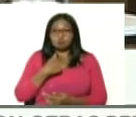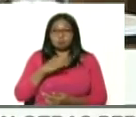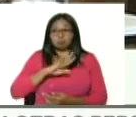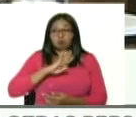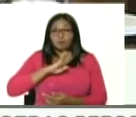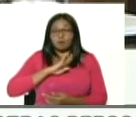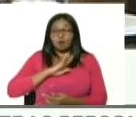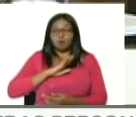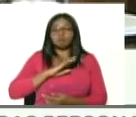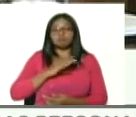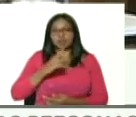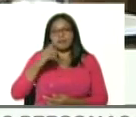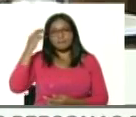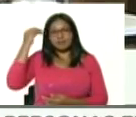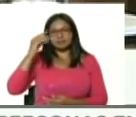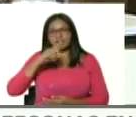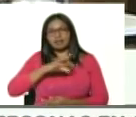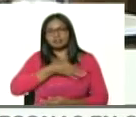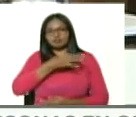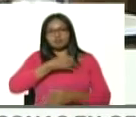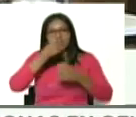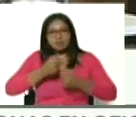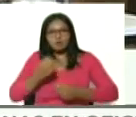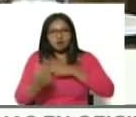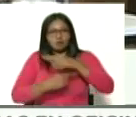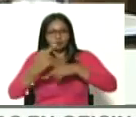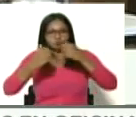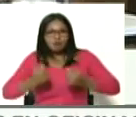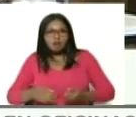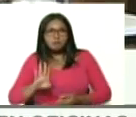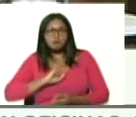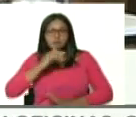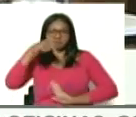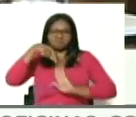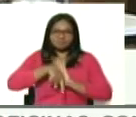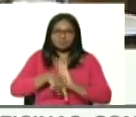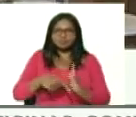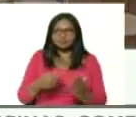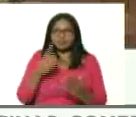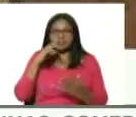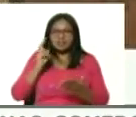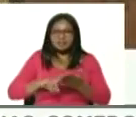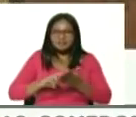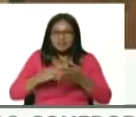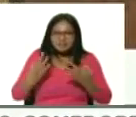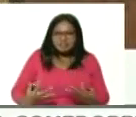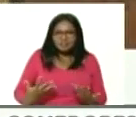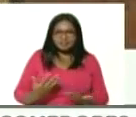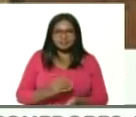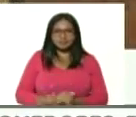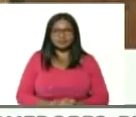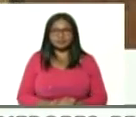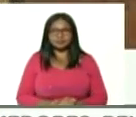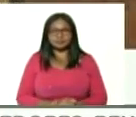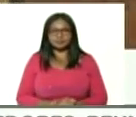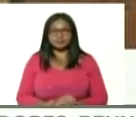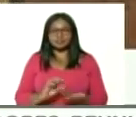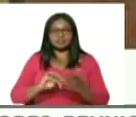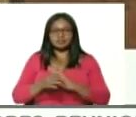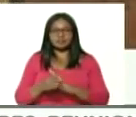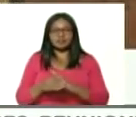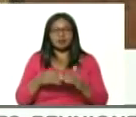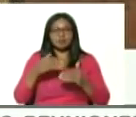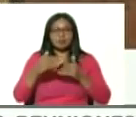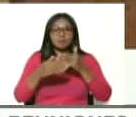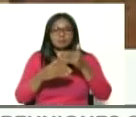nosotros, de un verdadero revolucionario, de una verdadera revolucionaria, es ir de lo